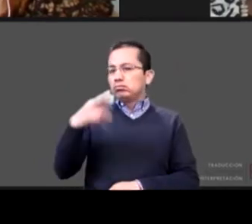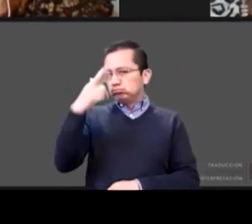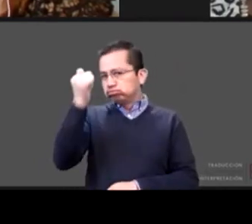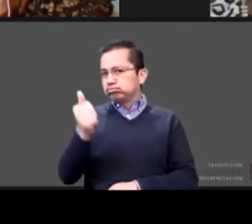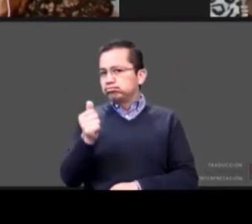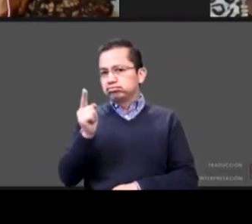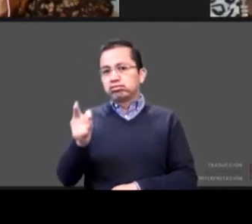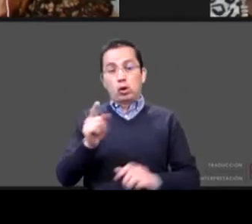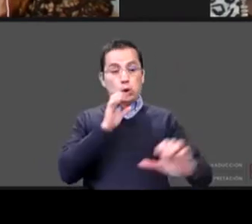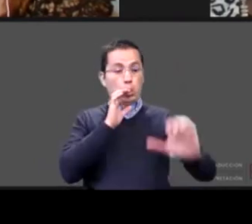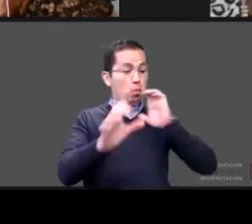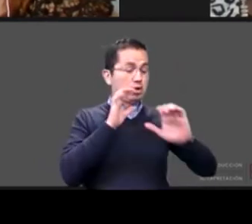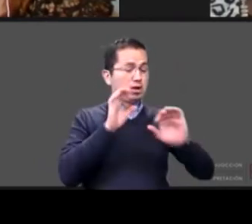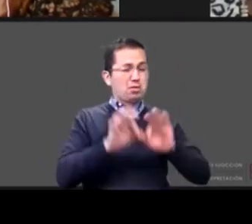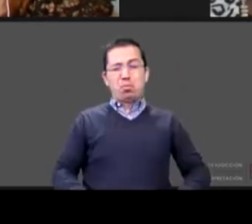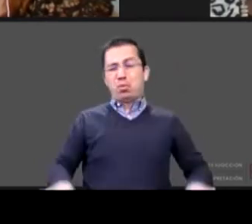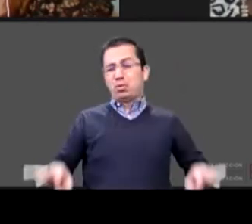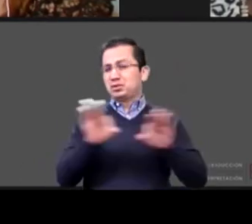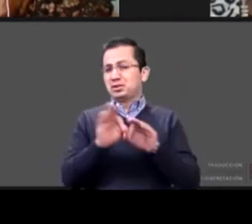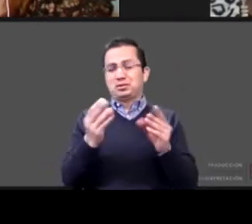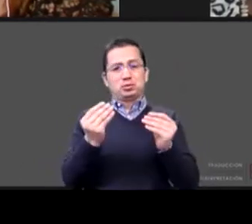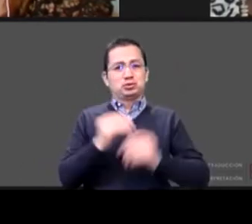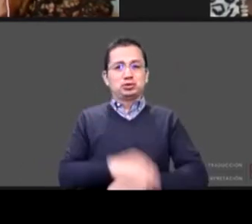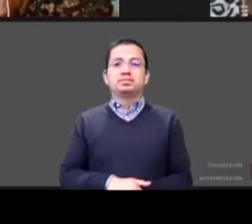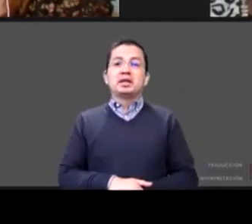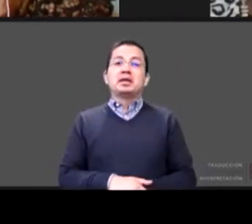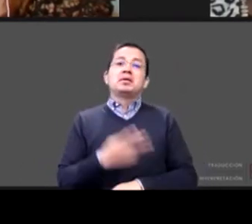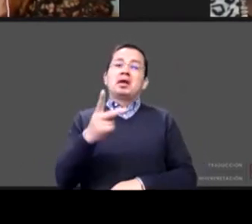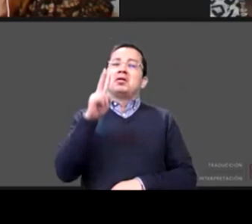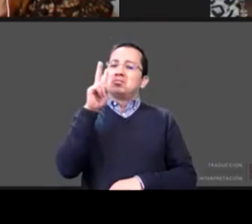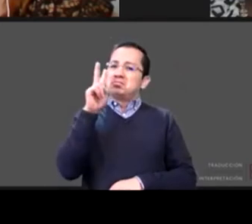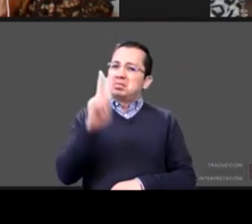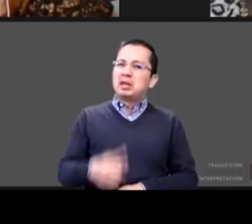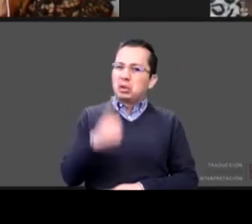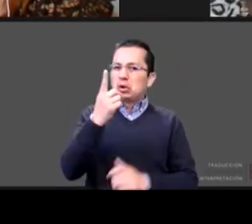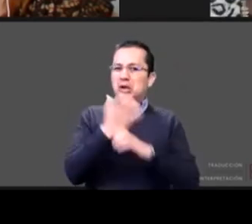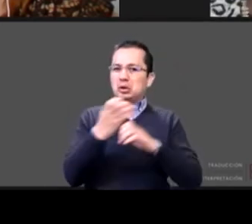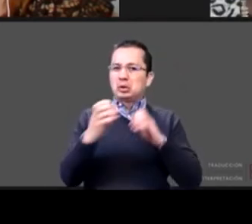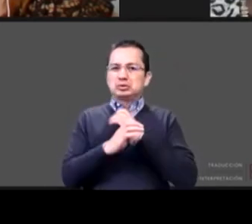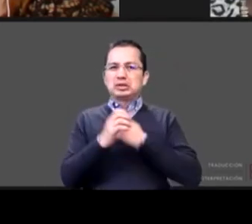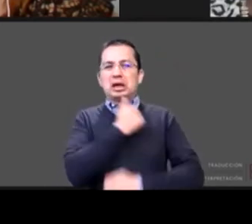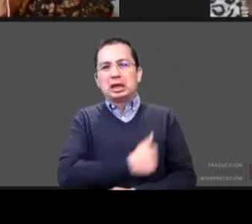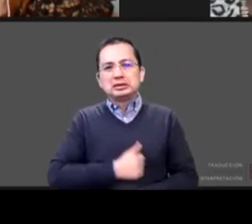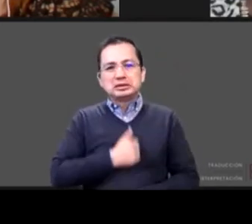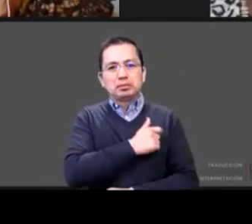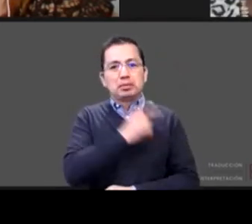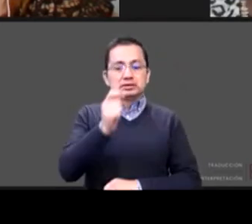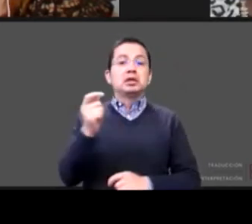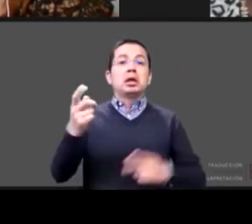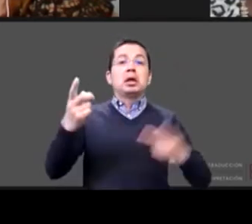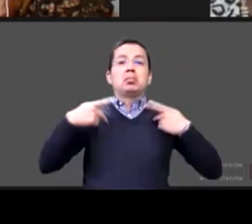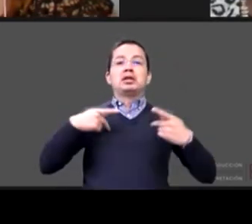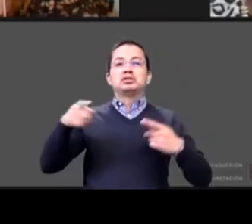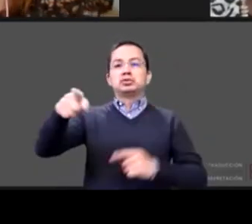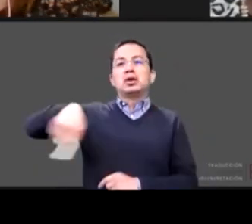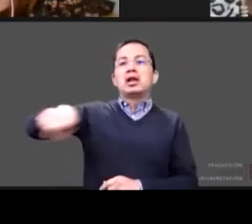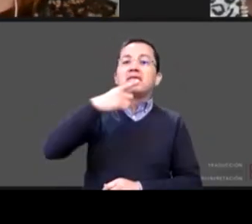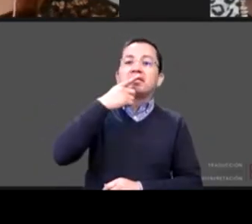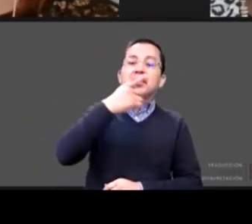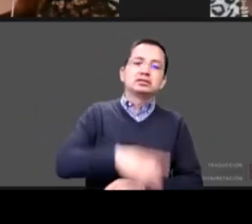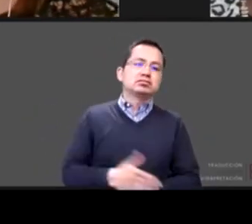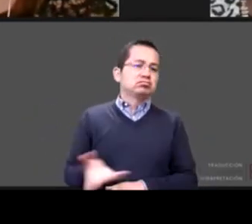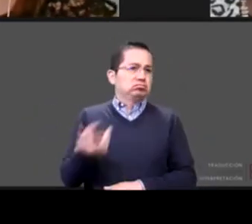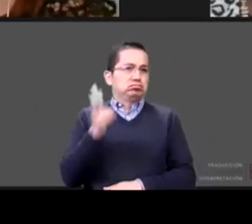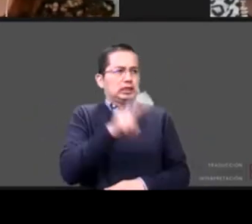tiene esto. Lamentablemente la gente nos sigue diciendo, bueno, sí, ¿dónde están todos estos servicios? Bueno, seguimos invitando a que ubiquen